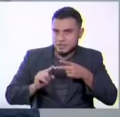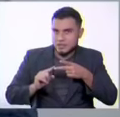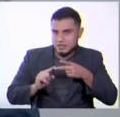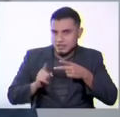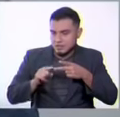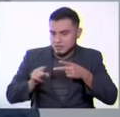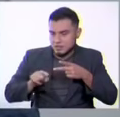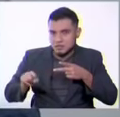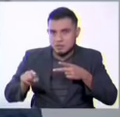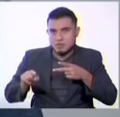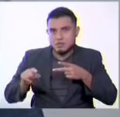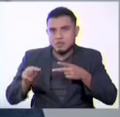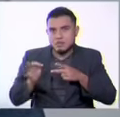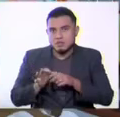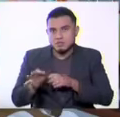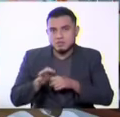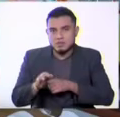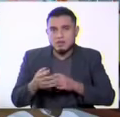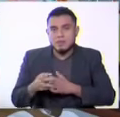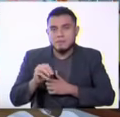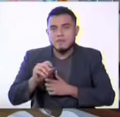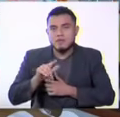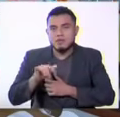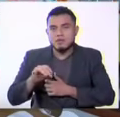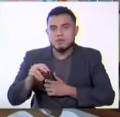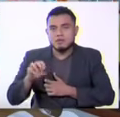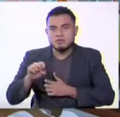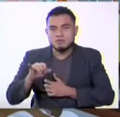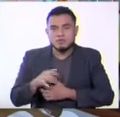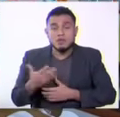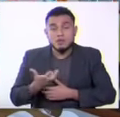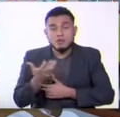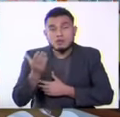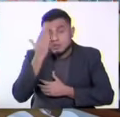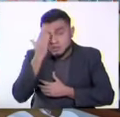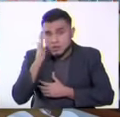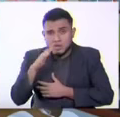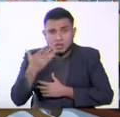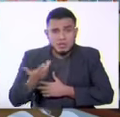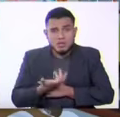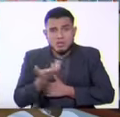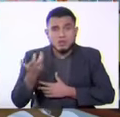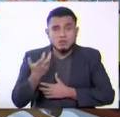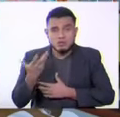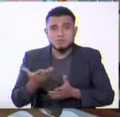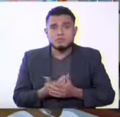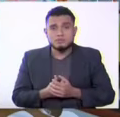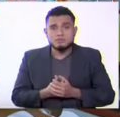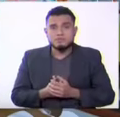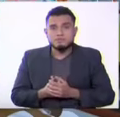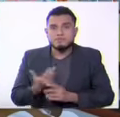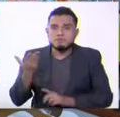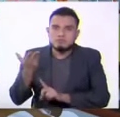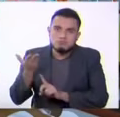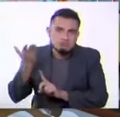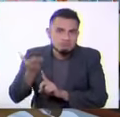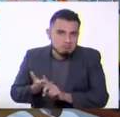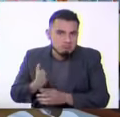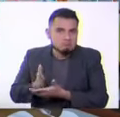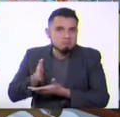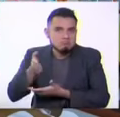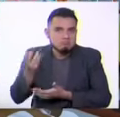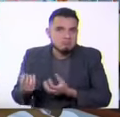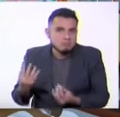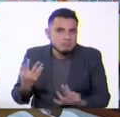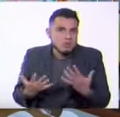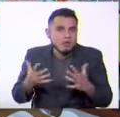celular llamada meiosis. Sabemos que todos los organismos, para que puedan crecer